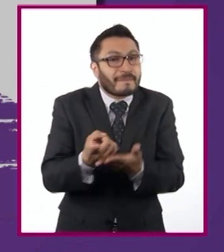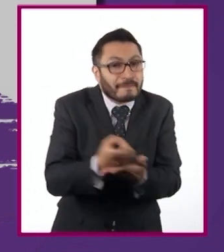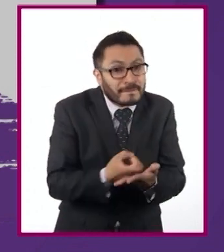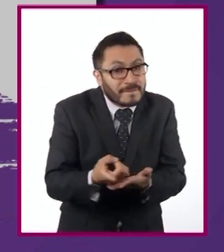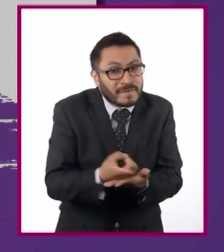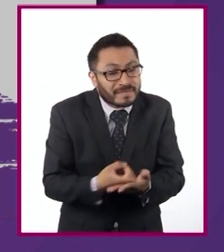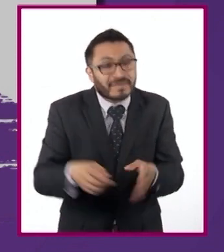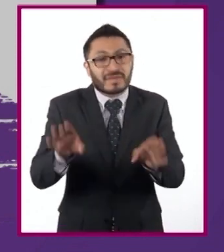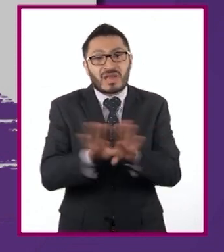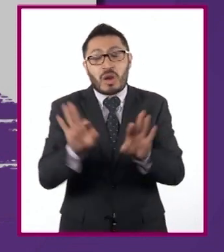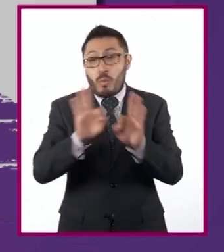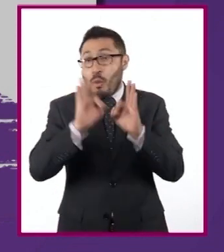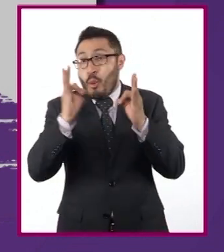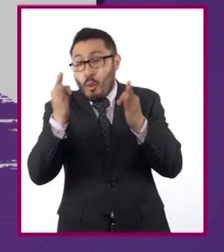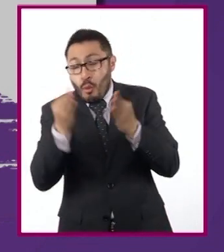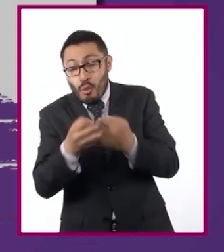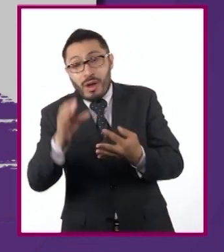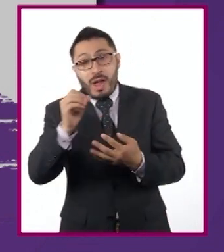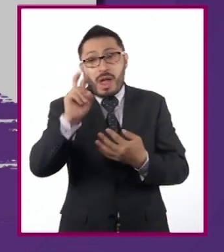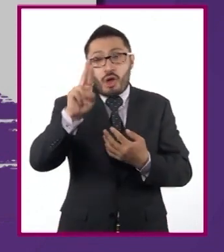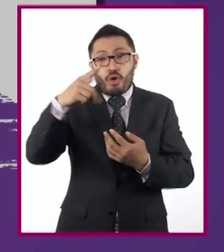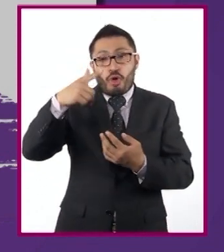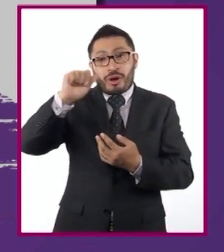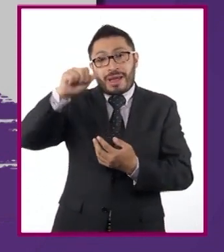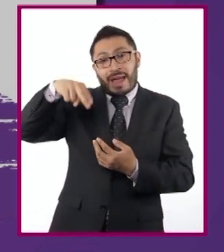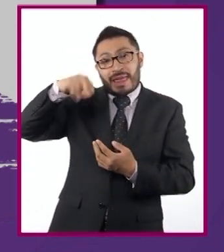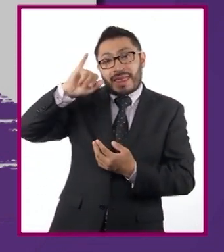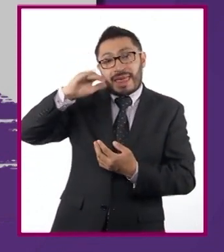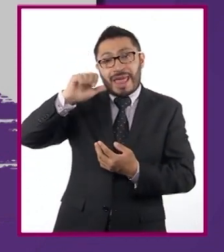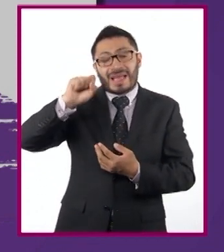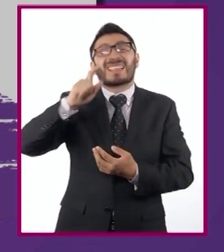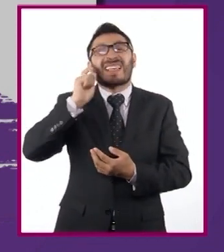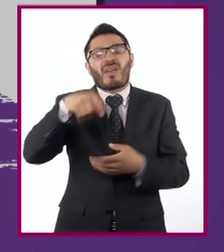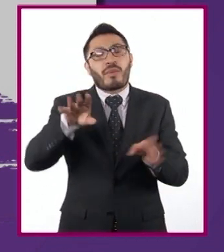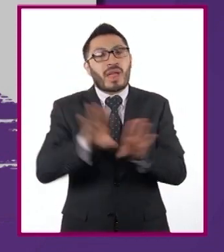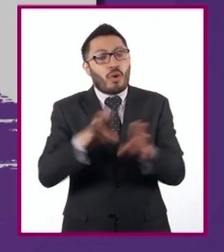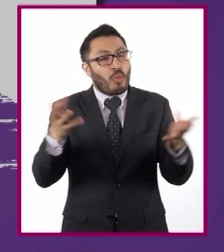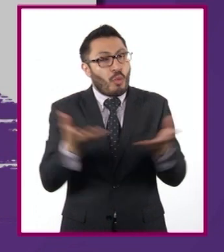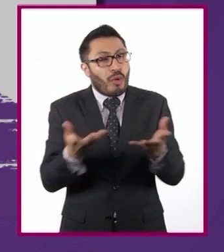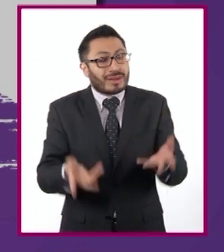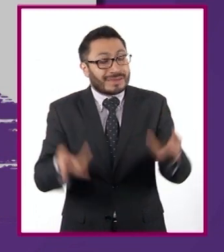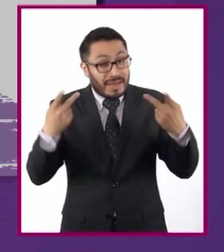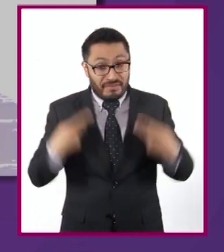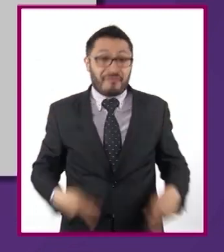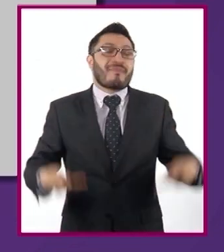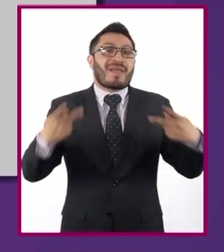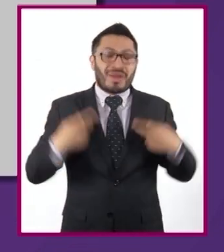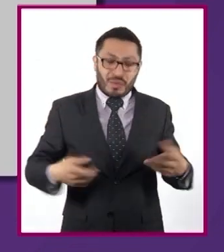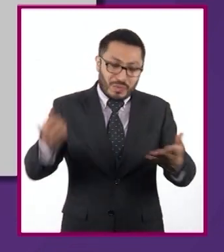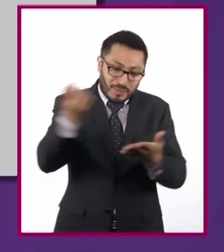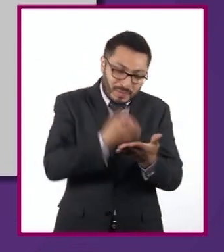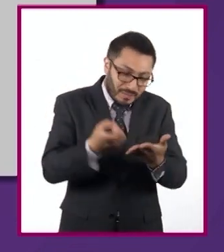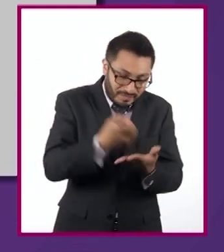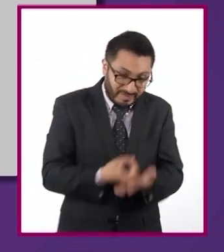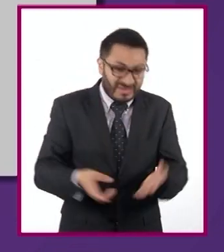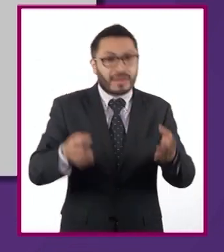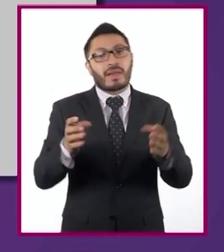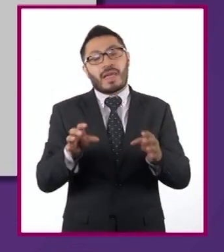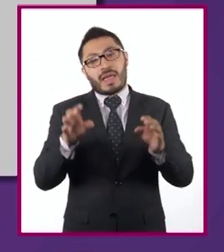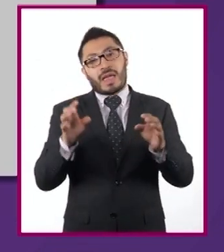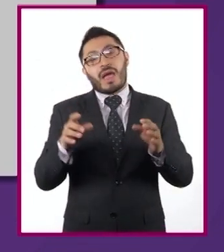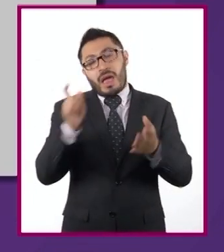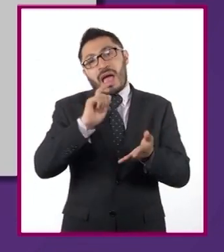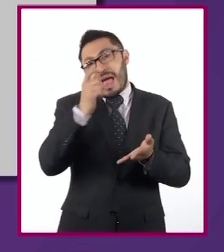vez, son formas orgánicas que son llevadas a cabo por un proceso humano, ya sea físico o